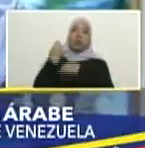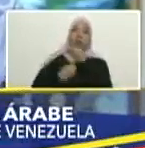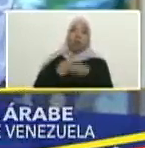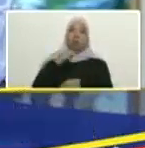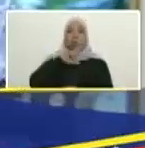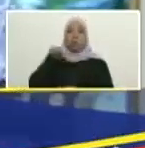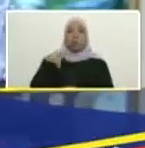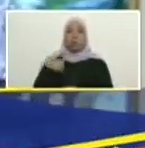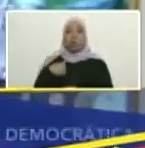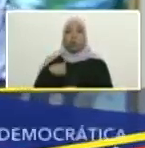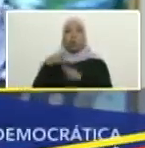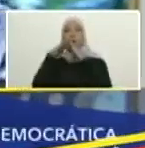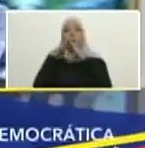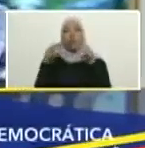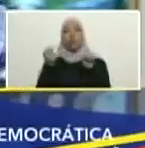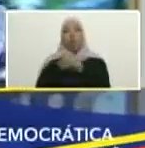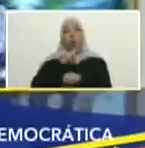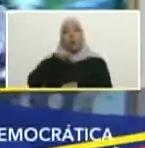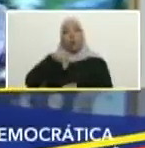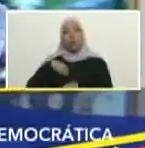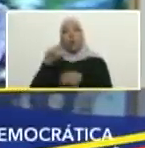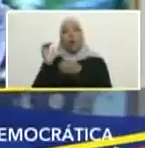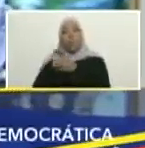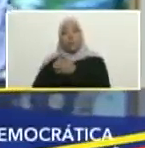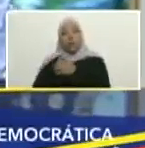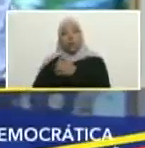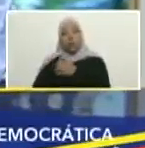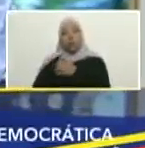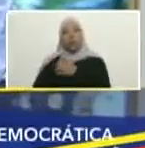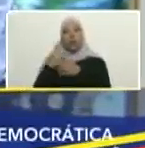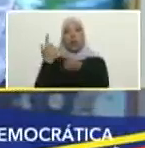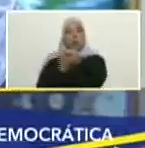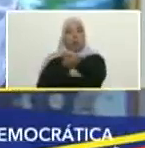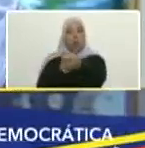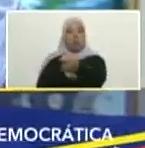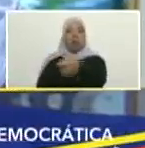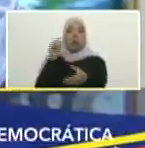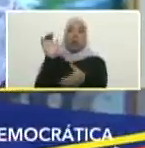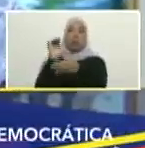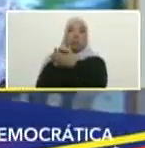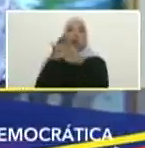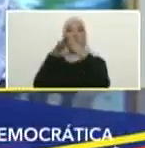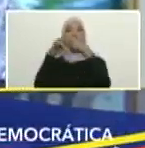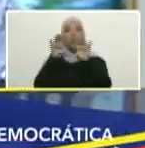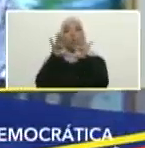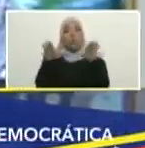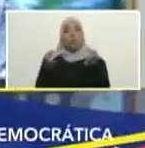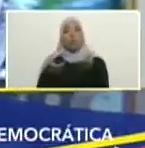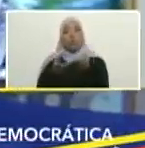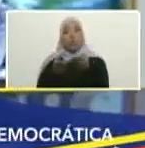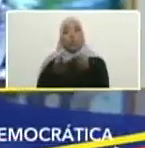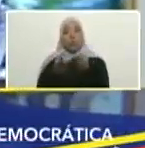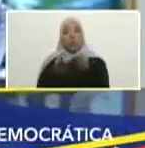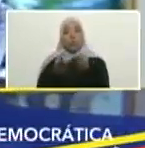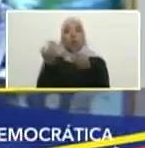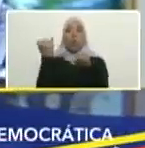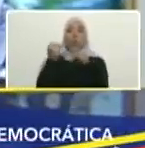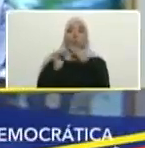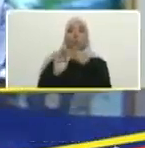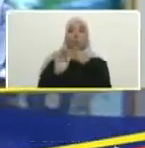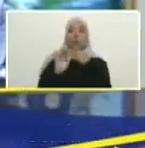ocasión a todos nuestros aliados, hermanos y amigos de todo el mundo, con un